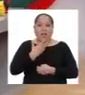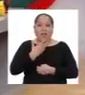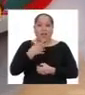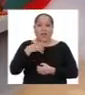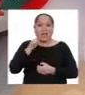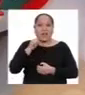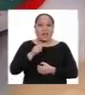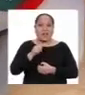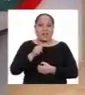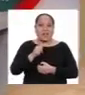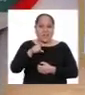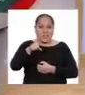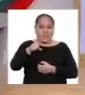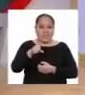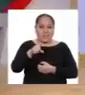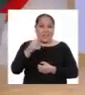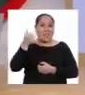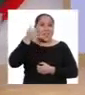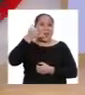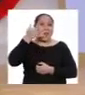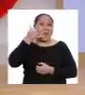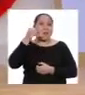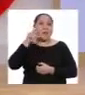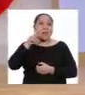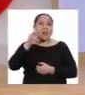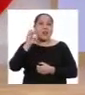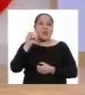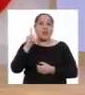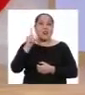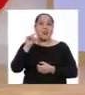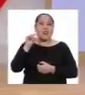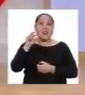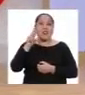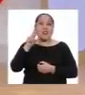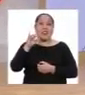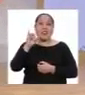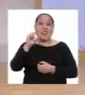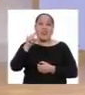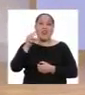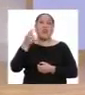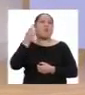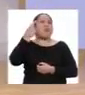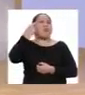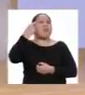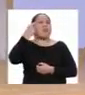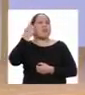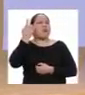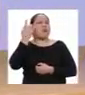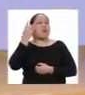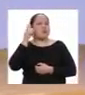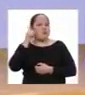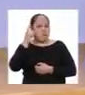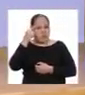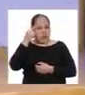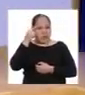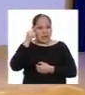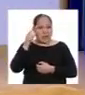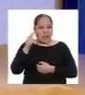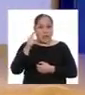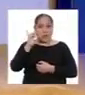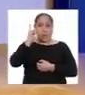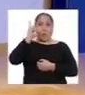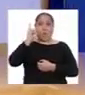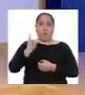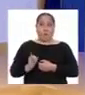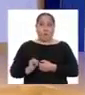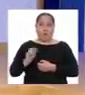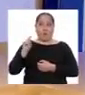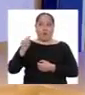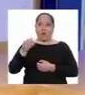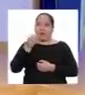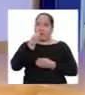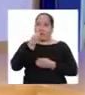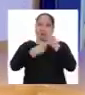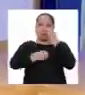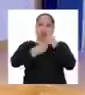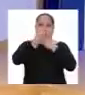¿Qué dicen si llamamos a Rodrigo para ver qué piensa? Así flaquito como lo vemos, es bien tragón.